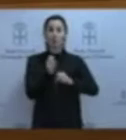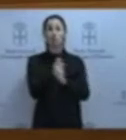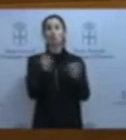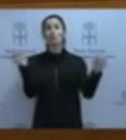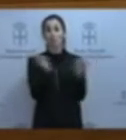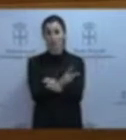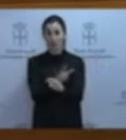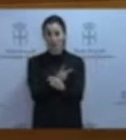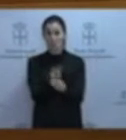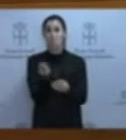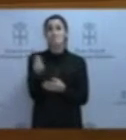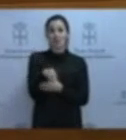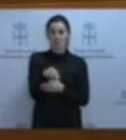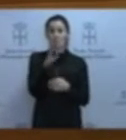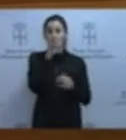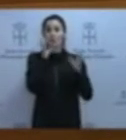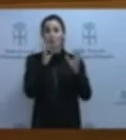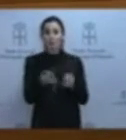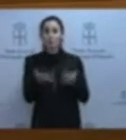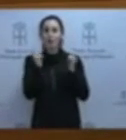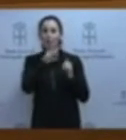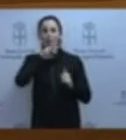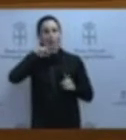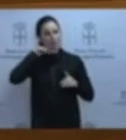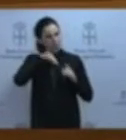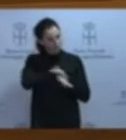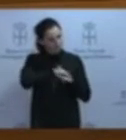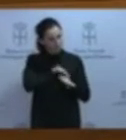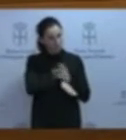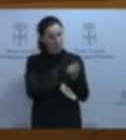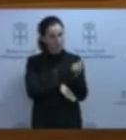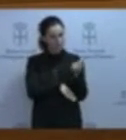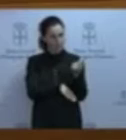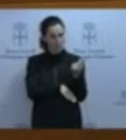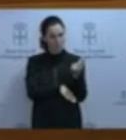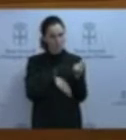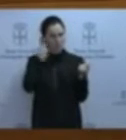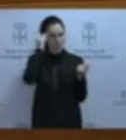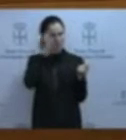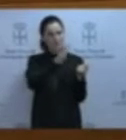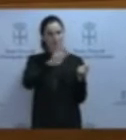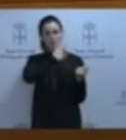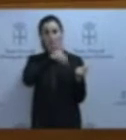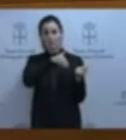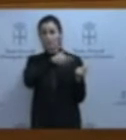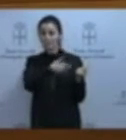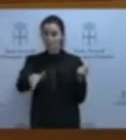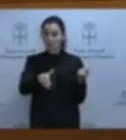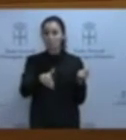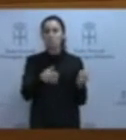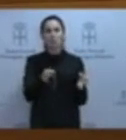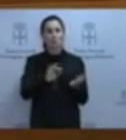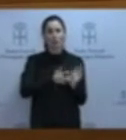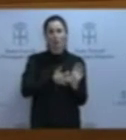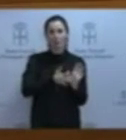que además de las disposiciones del Fondo de Reserva acumuladas, los más de 44.000 millones se han utilizado y